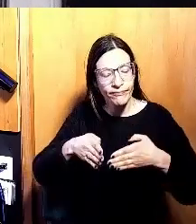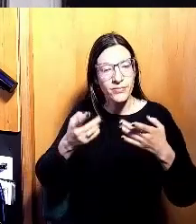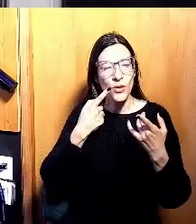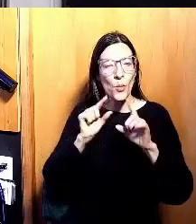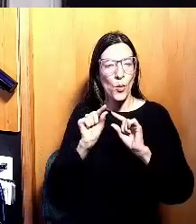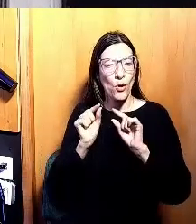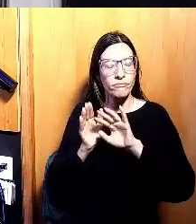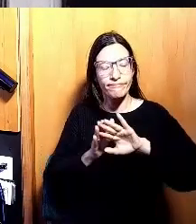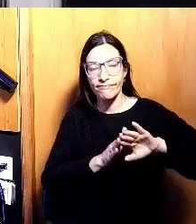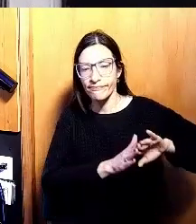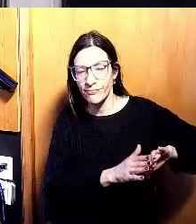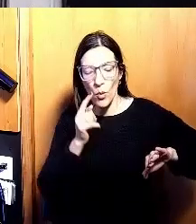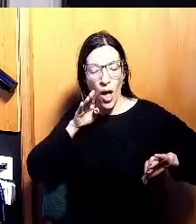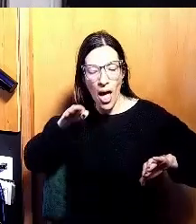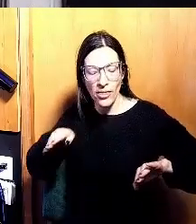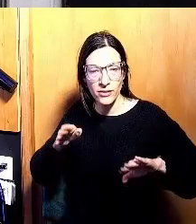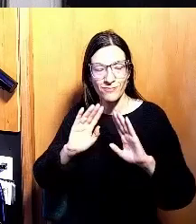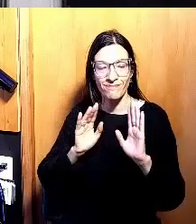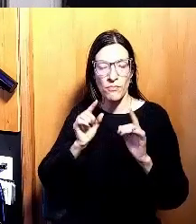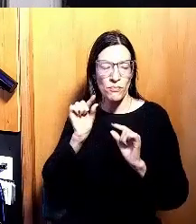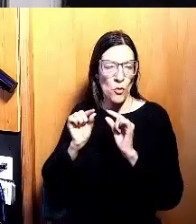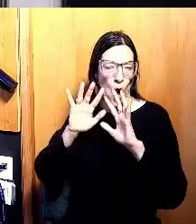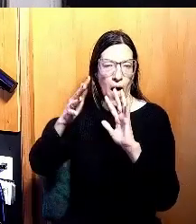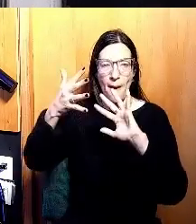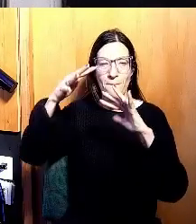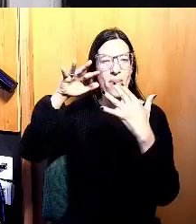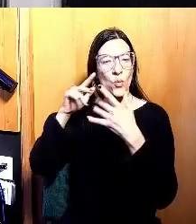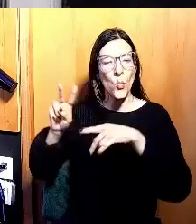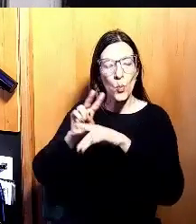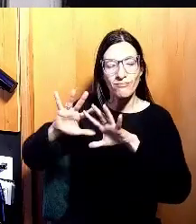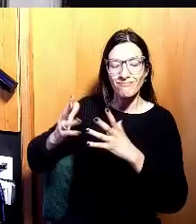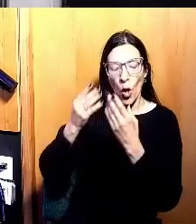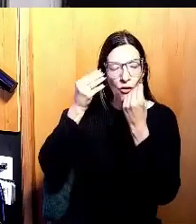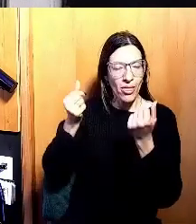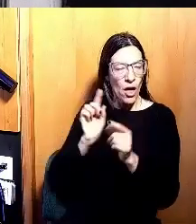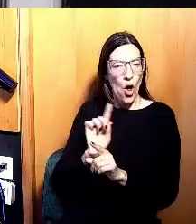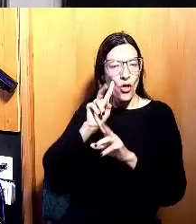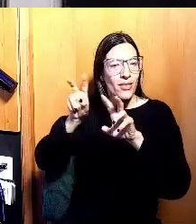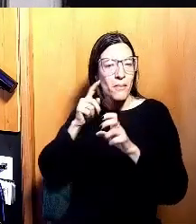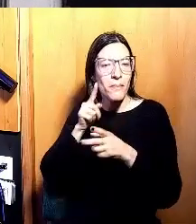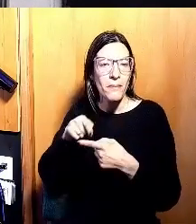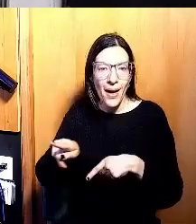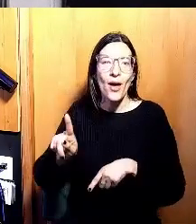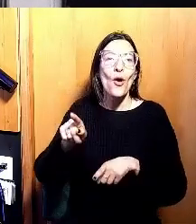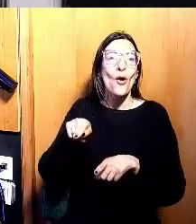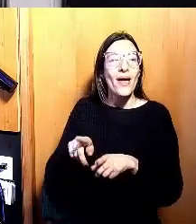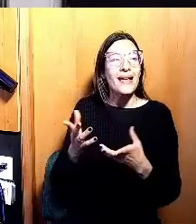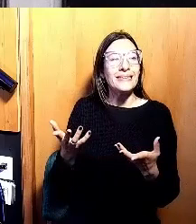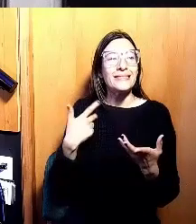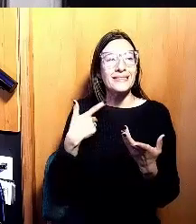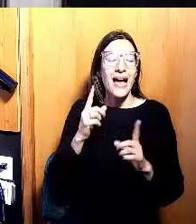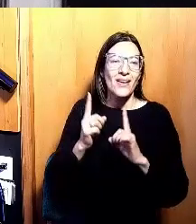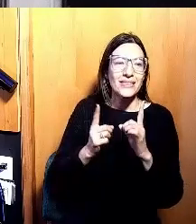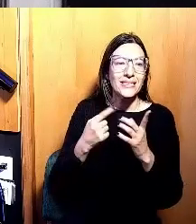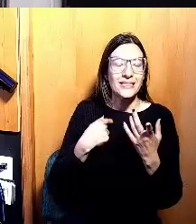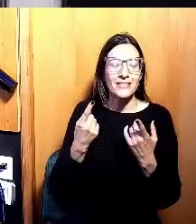queda un poquito más, digamos, no diría que olvidada, pero siempre era el tercero o